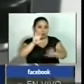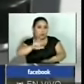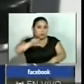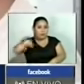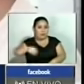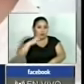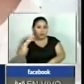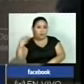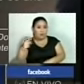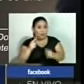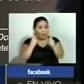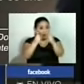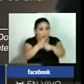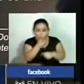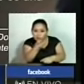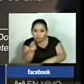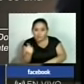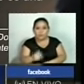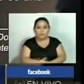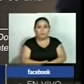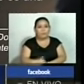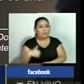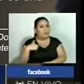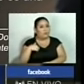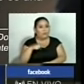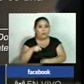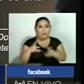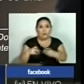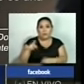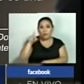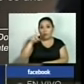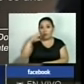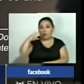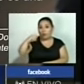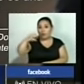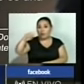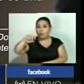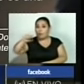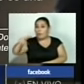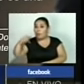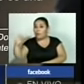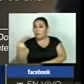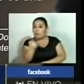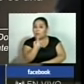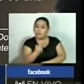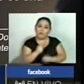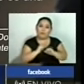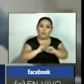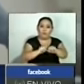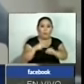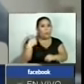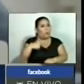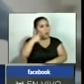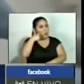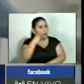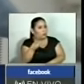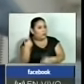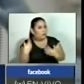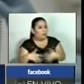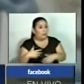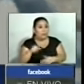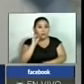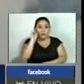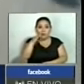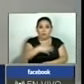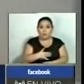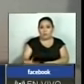ahora cambia el pronóstico. Espero que no lleguemos a las 100,000 vidas perdidas, que es una cifra terrible. El presidente ha dicho que